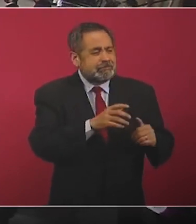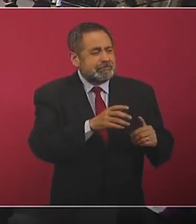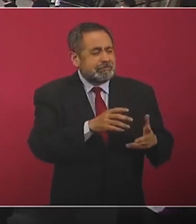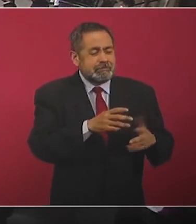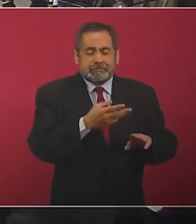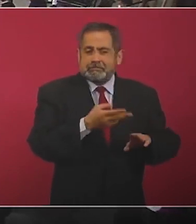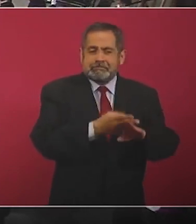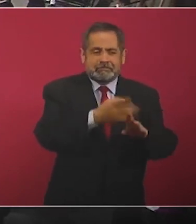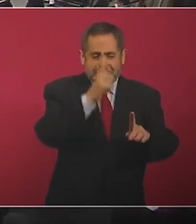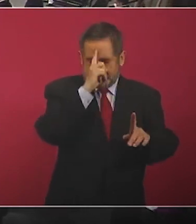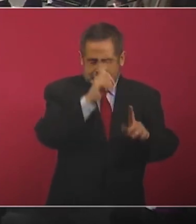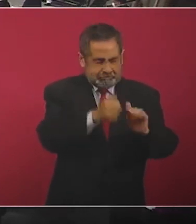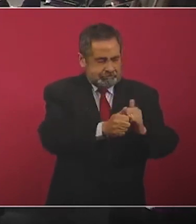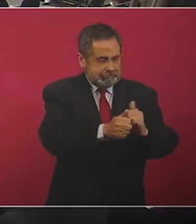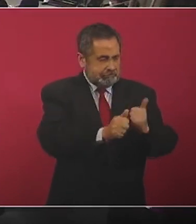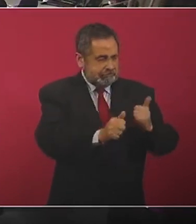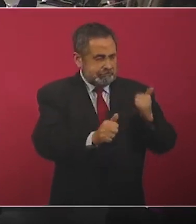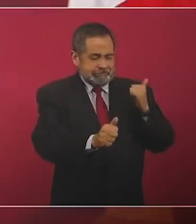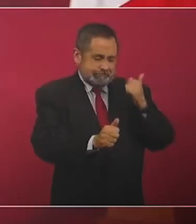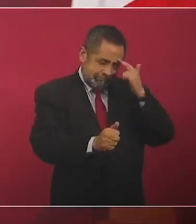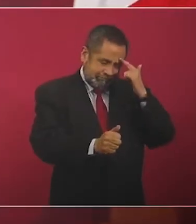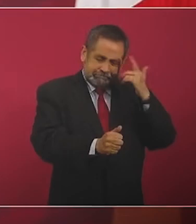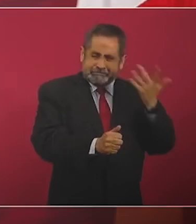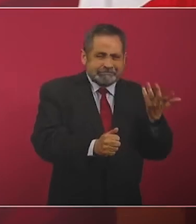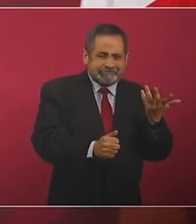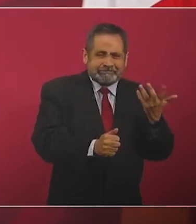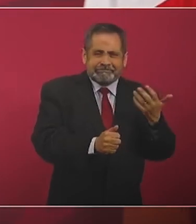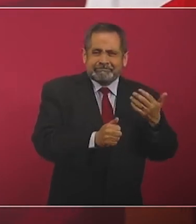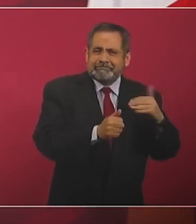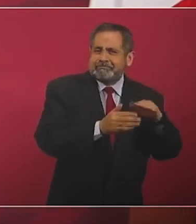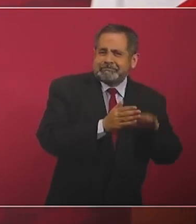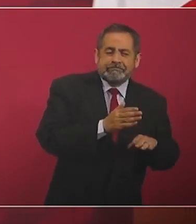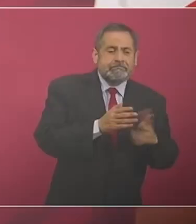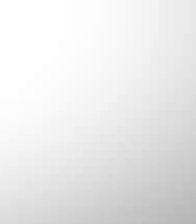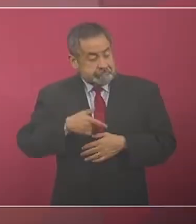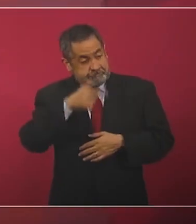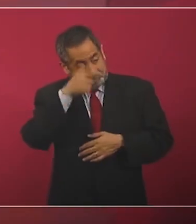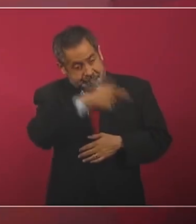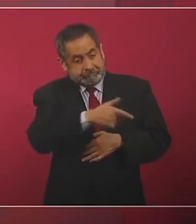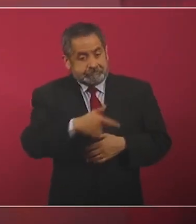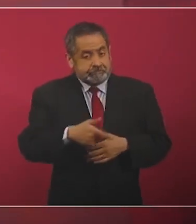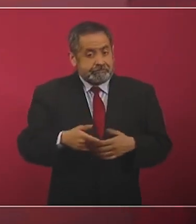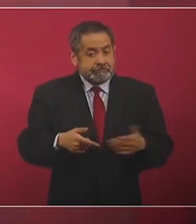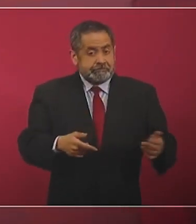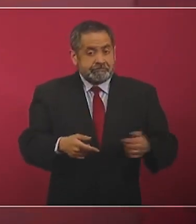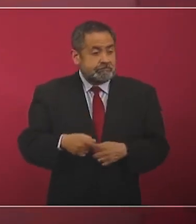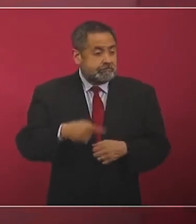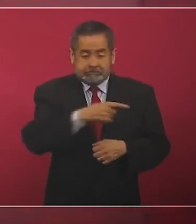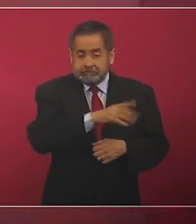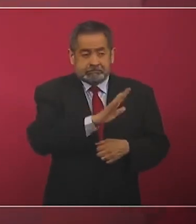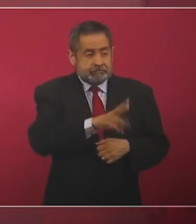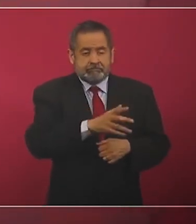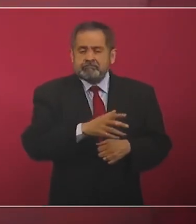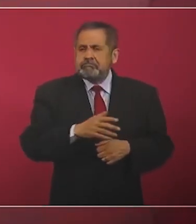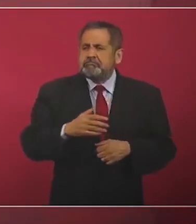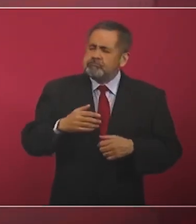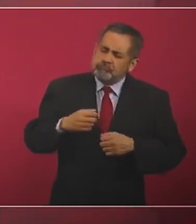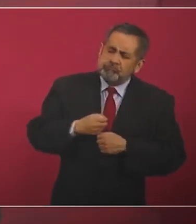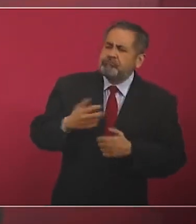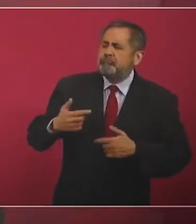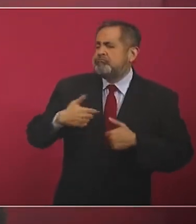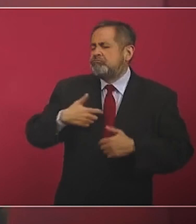muy retrógradas, clasistas, racistas, están expresando lo que verdaderamente